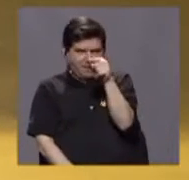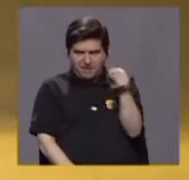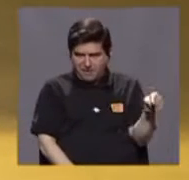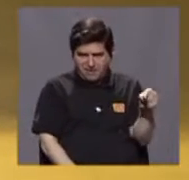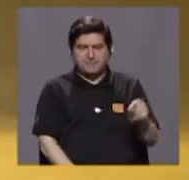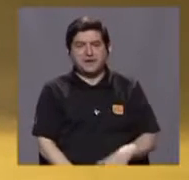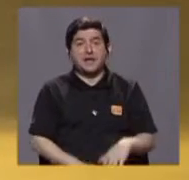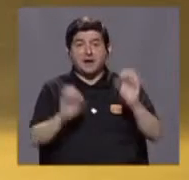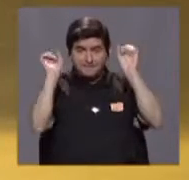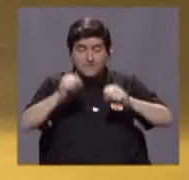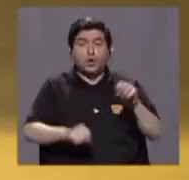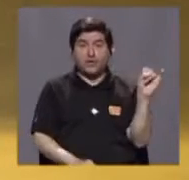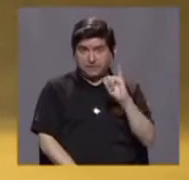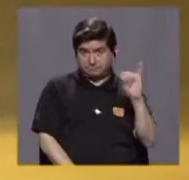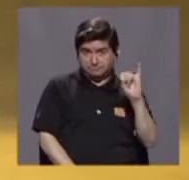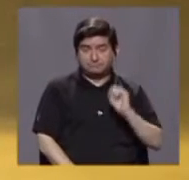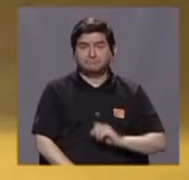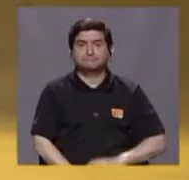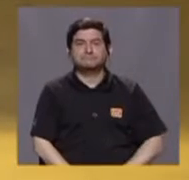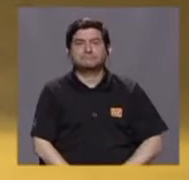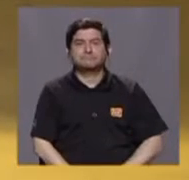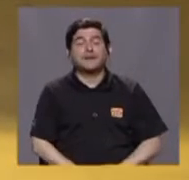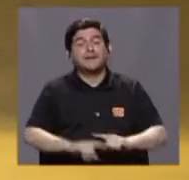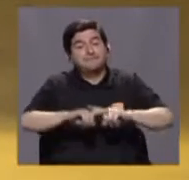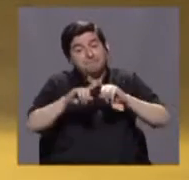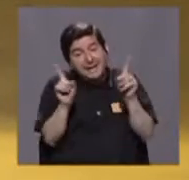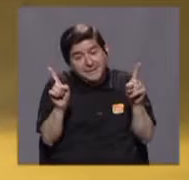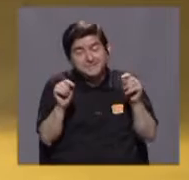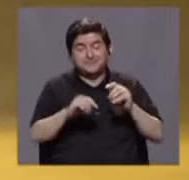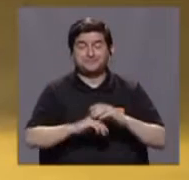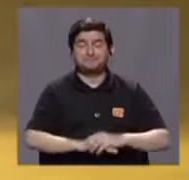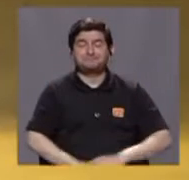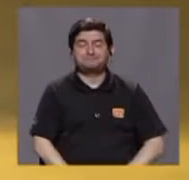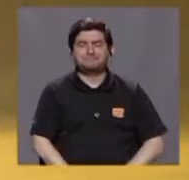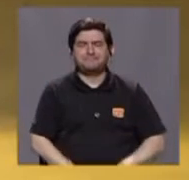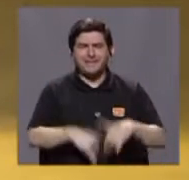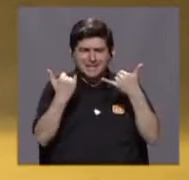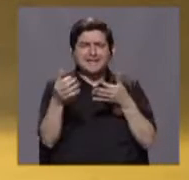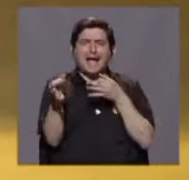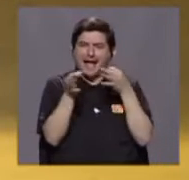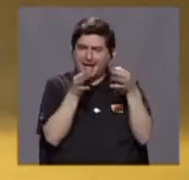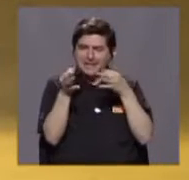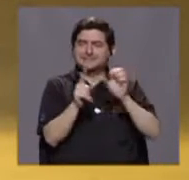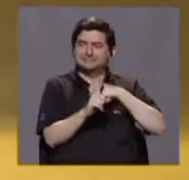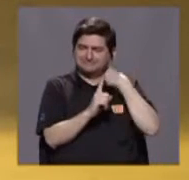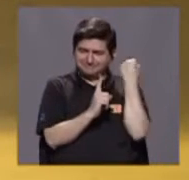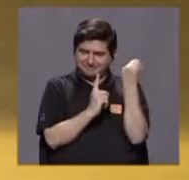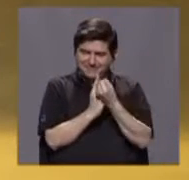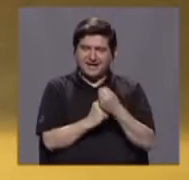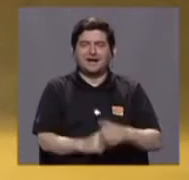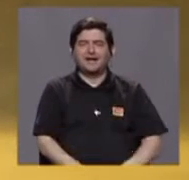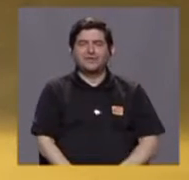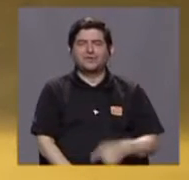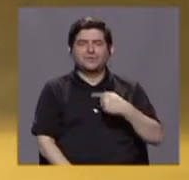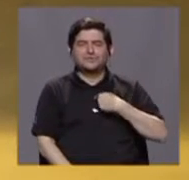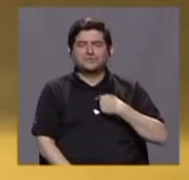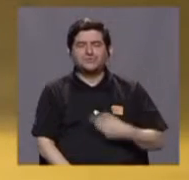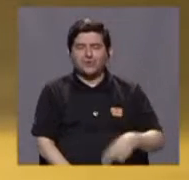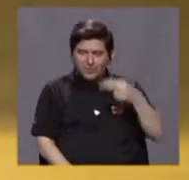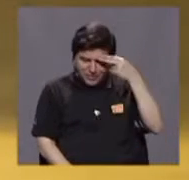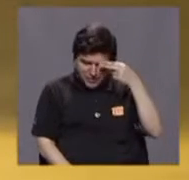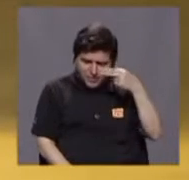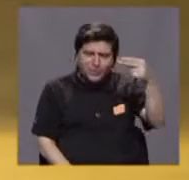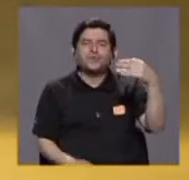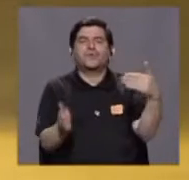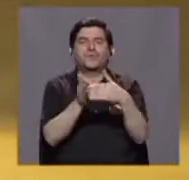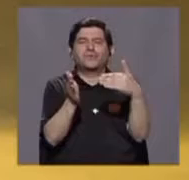el infectarse. Pero bueno, dicho eso, tengo el placer y privilegio de